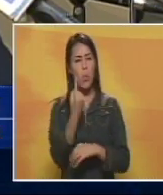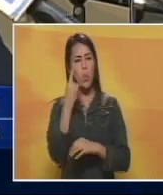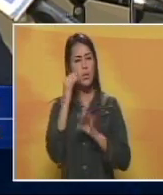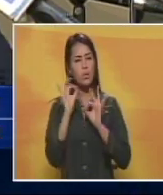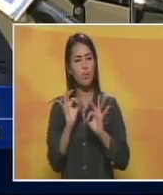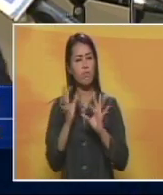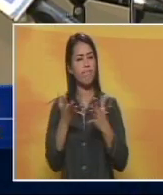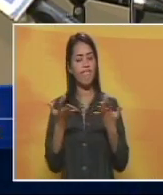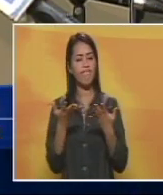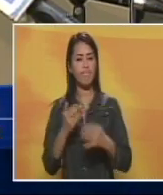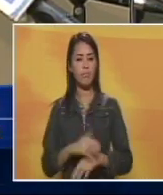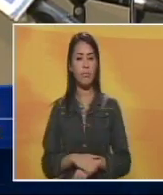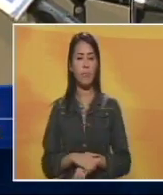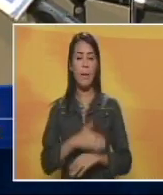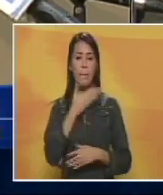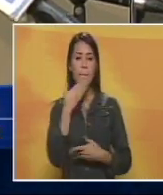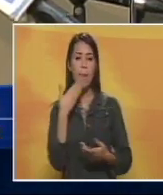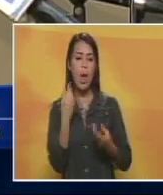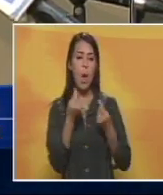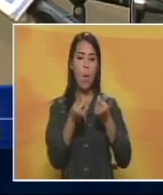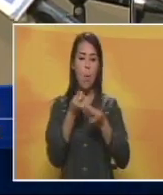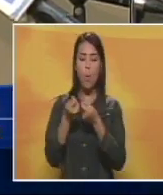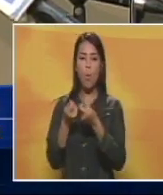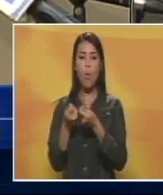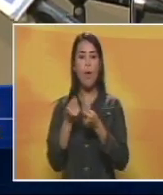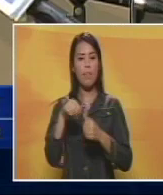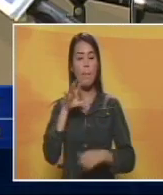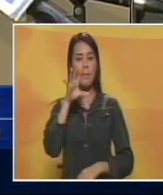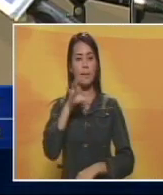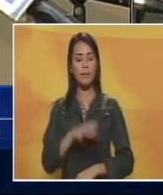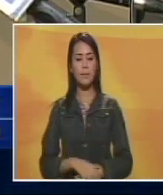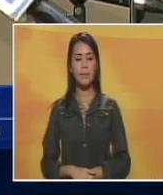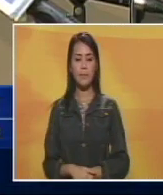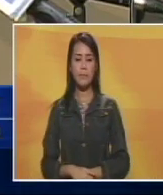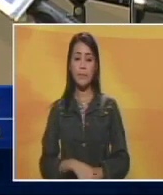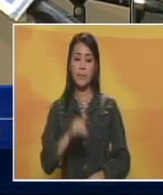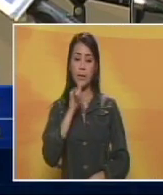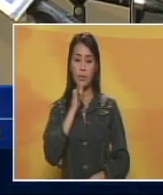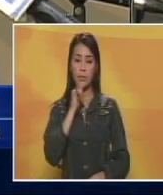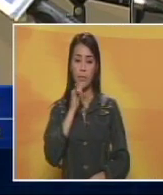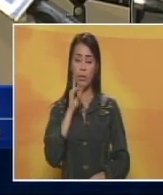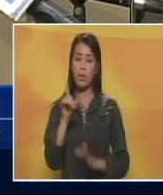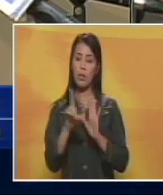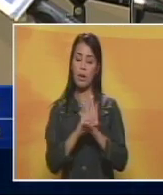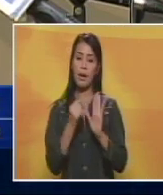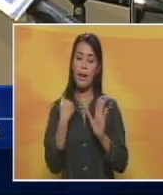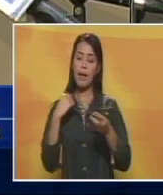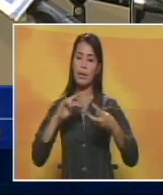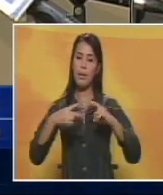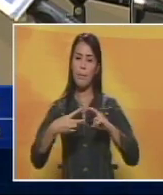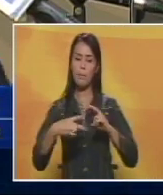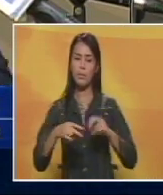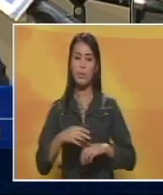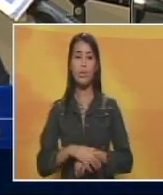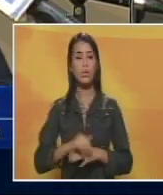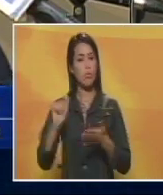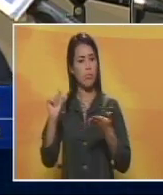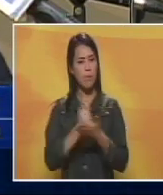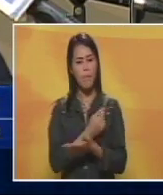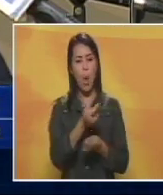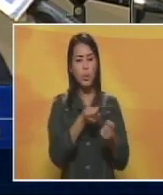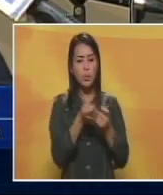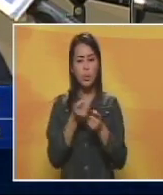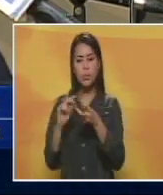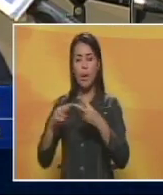el ser el regulador monetario del país. Según explicó, la derogación de ley de ilícitos cambiarios no eliminó el control de